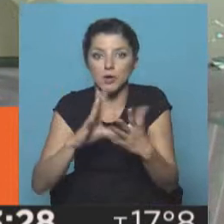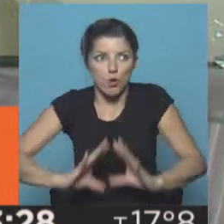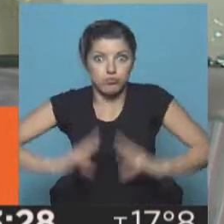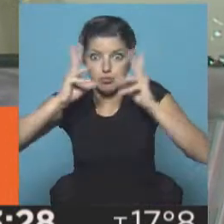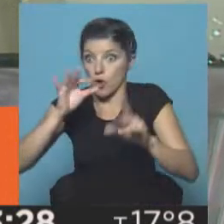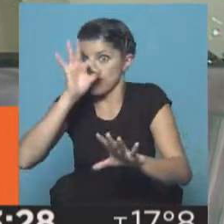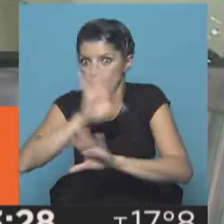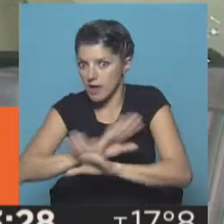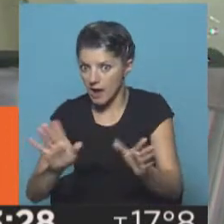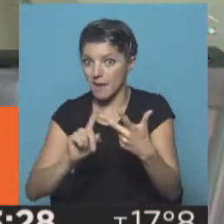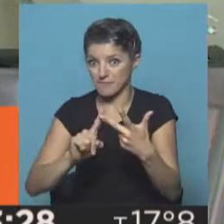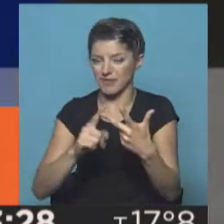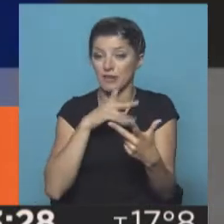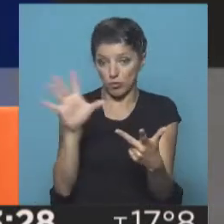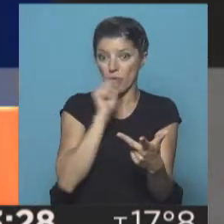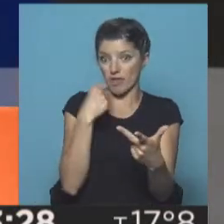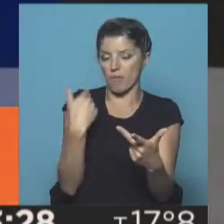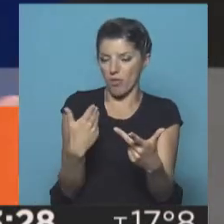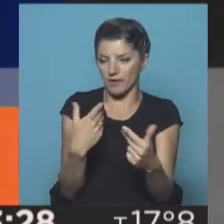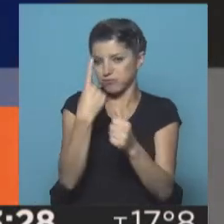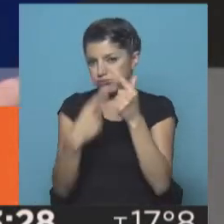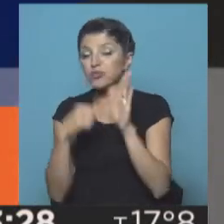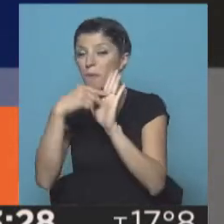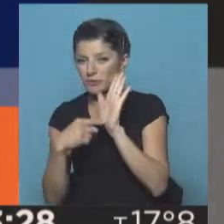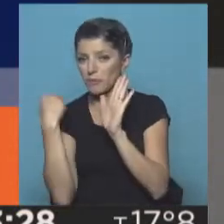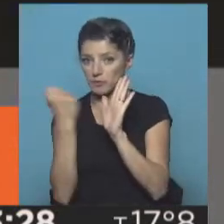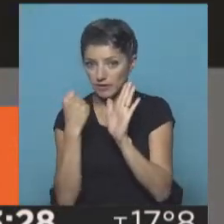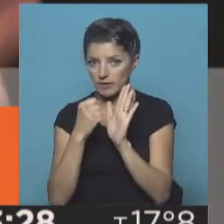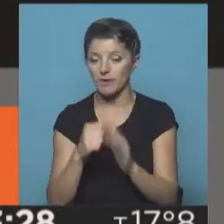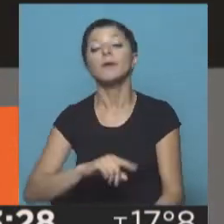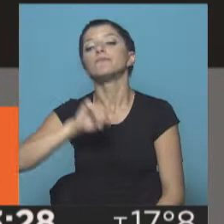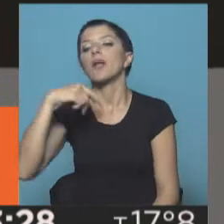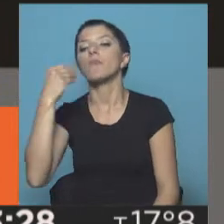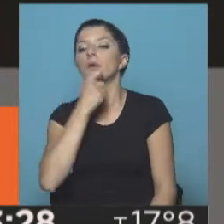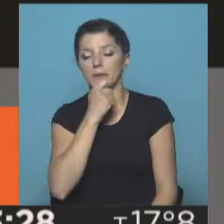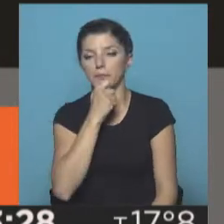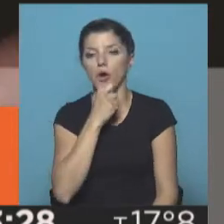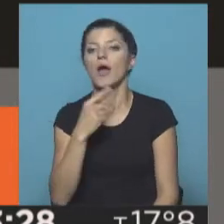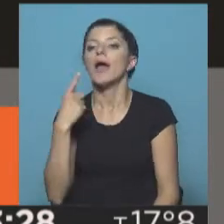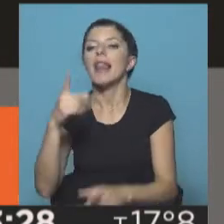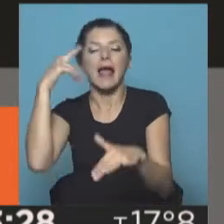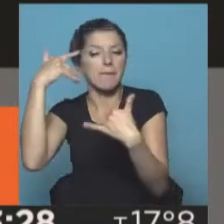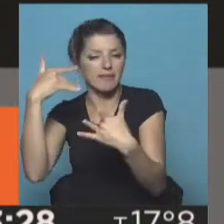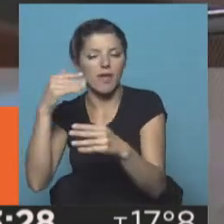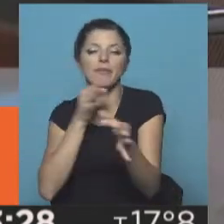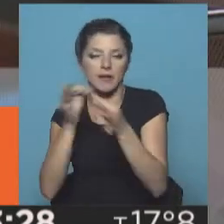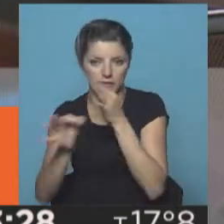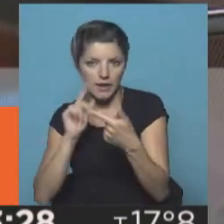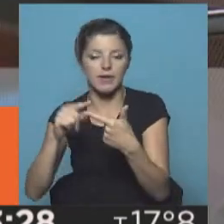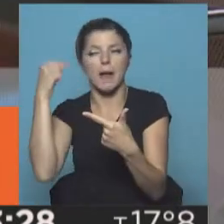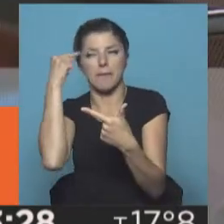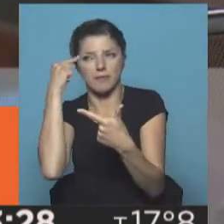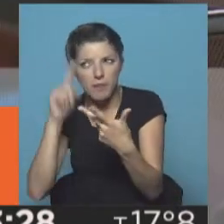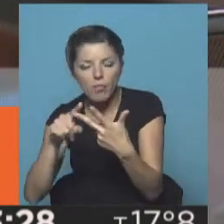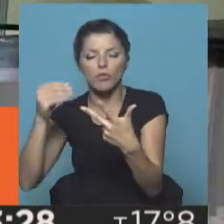enojarte. Ahora, y hay otros aspectos de los candidatos que no se pueden ver en un debate: la reflexividad, la capacidad estratégica, la voluntad,